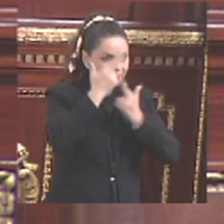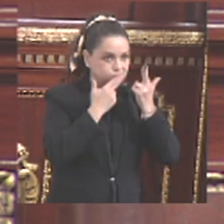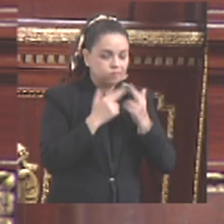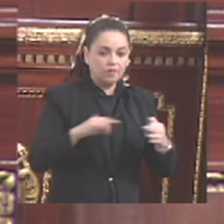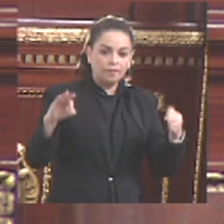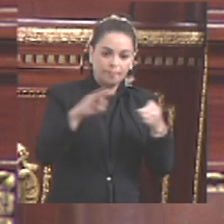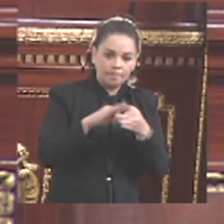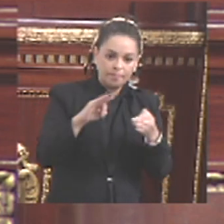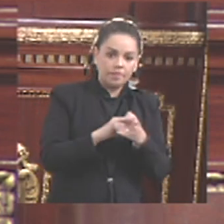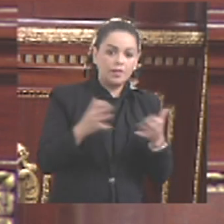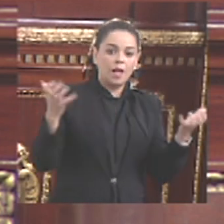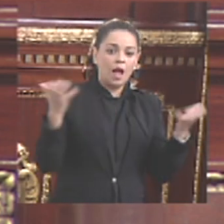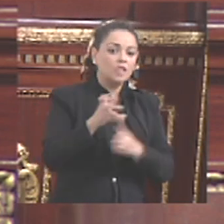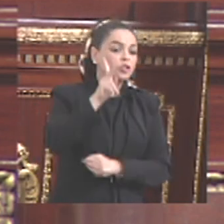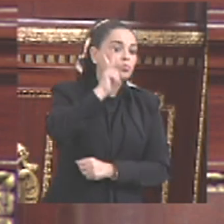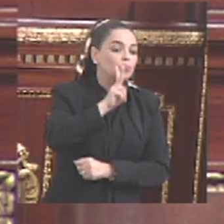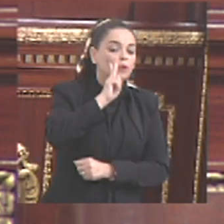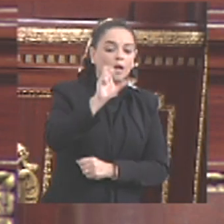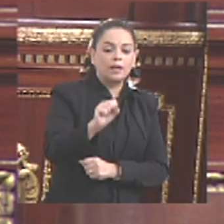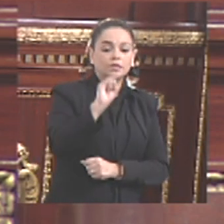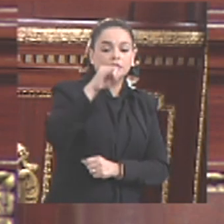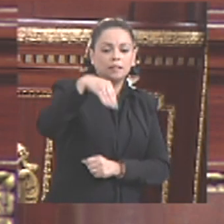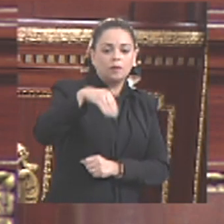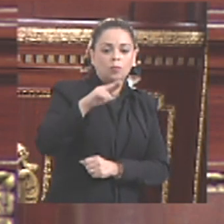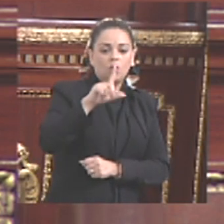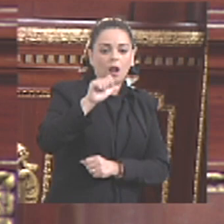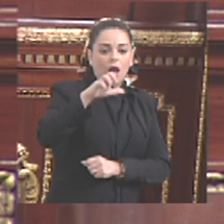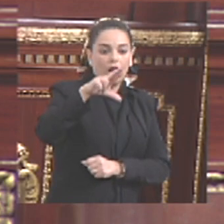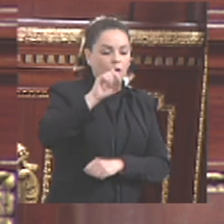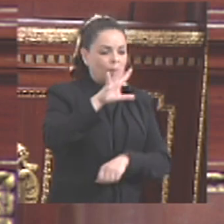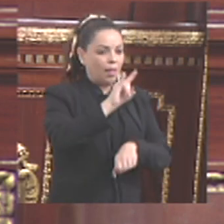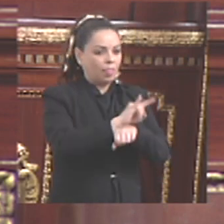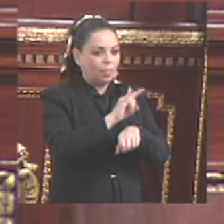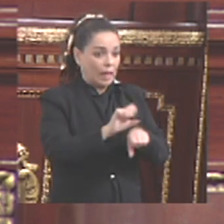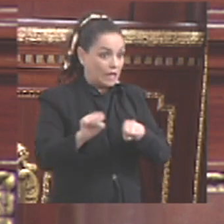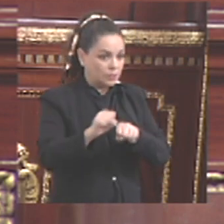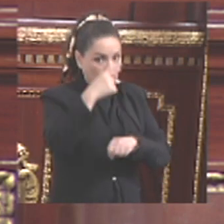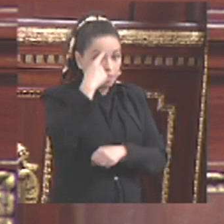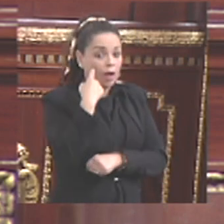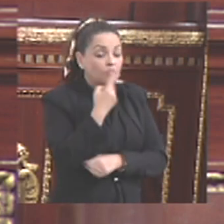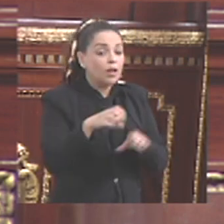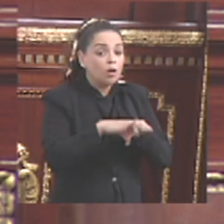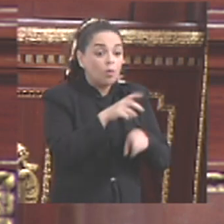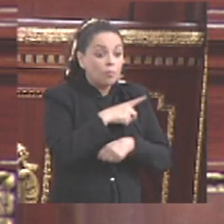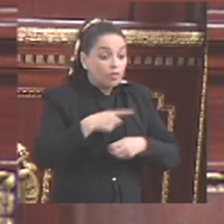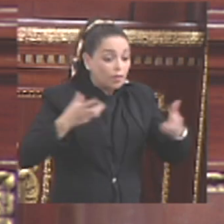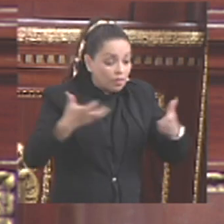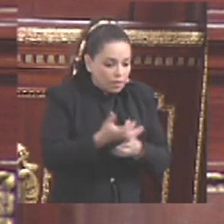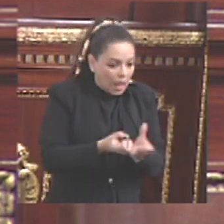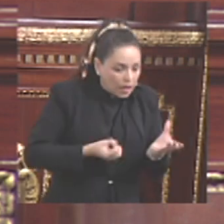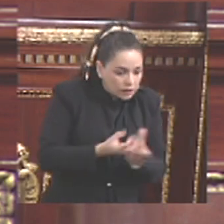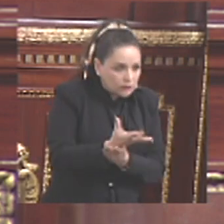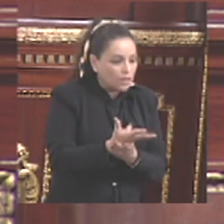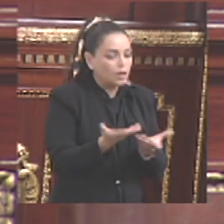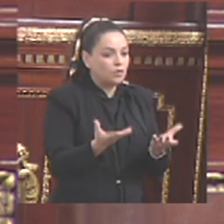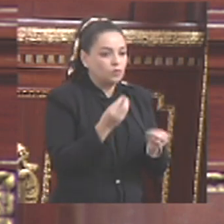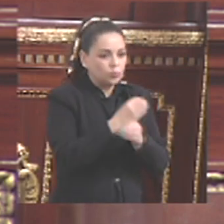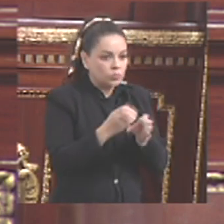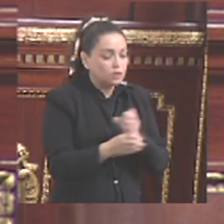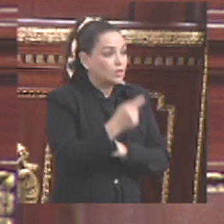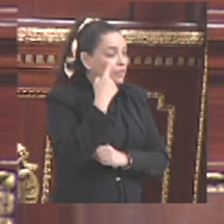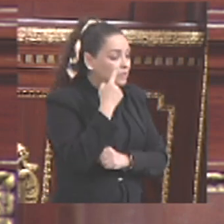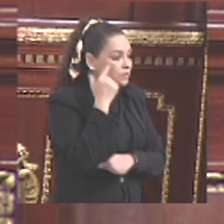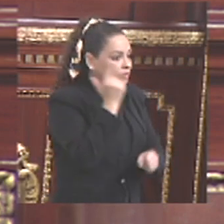simulacros, acción que ha permitido validar y activar los protocolos que se han diseñado, identificar fortalezas y